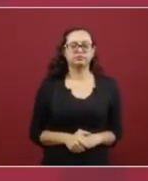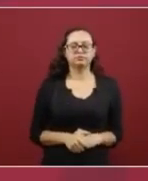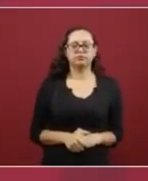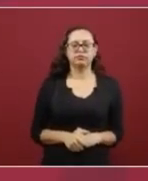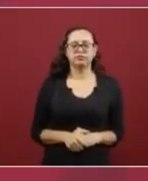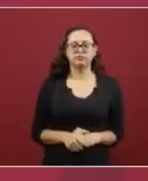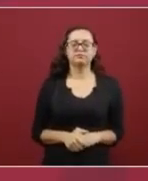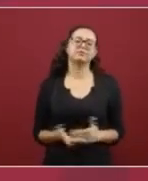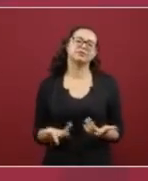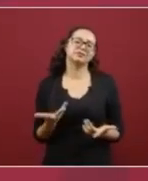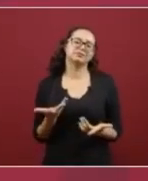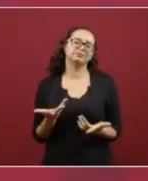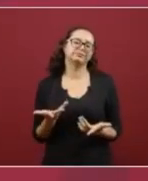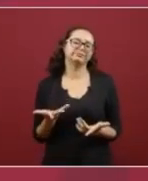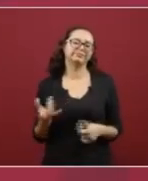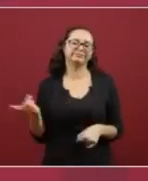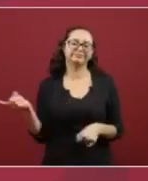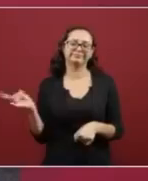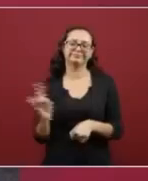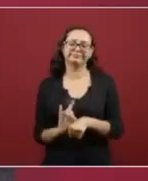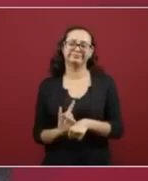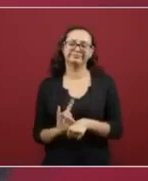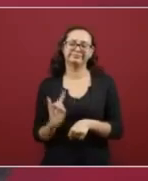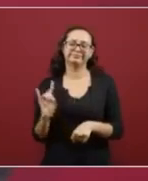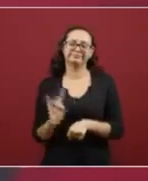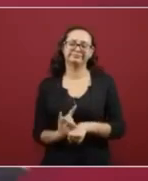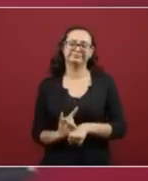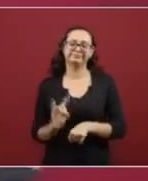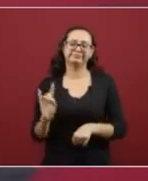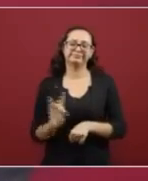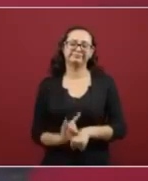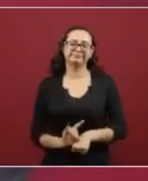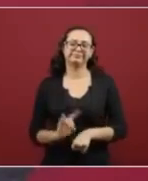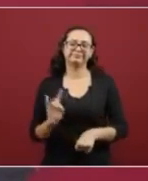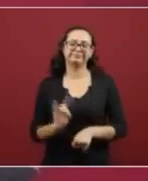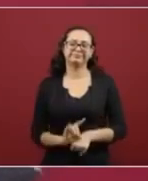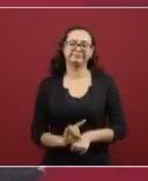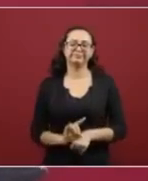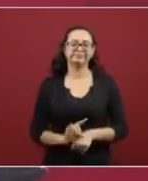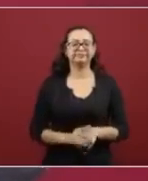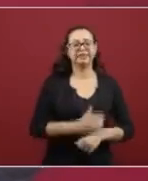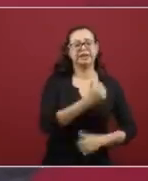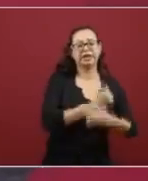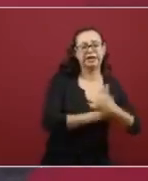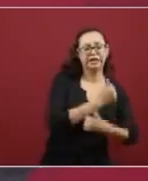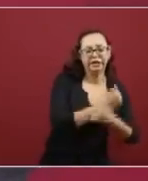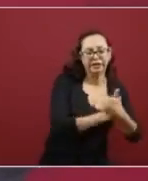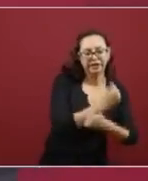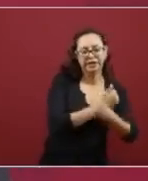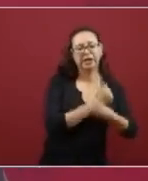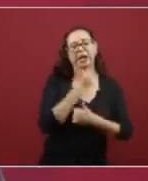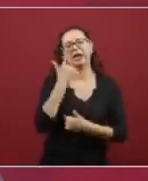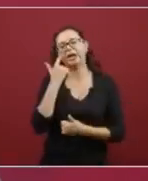se simulaba de que se hacían licitaciones